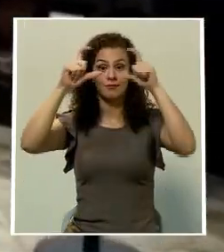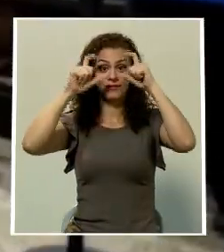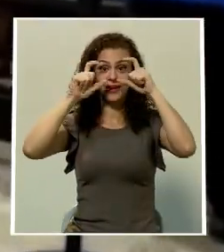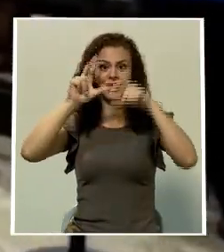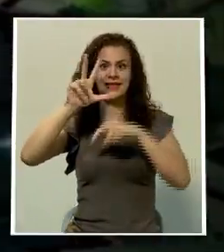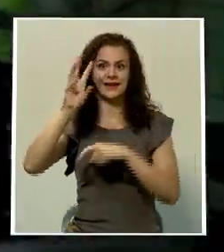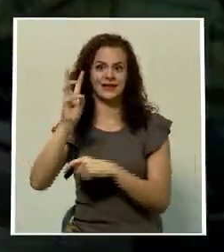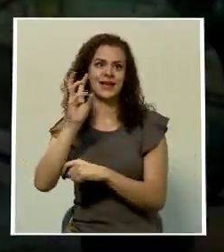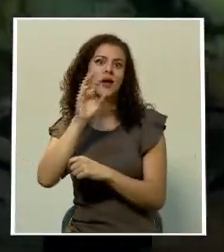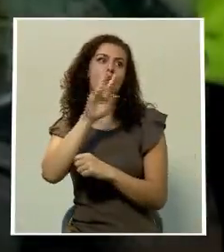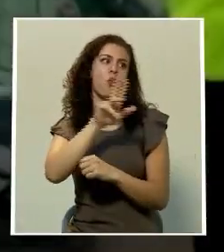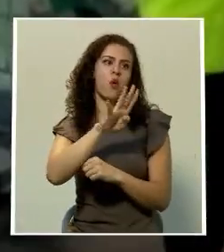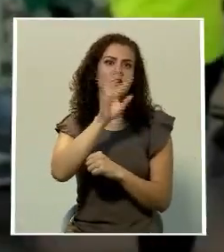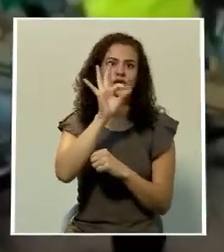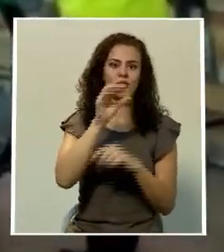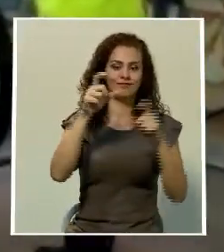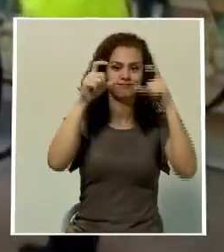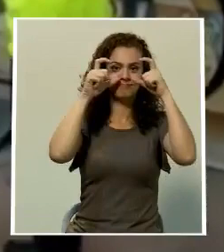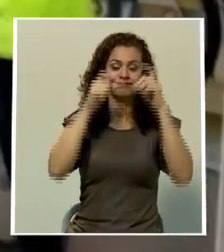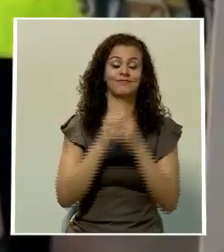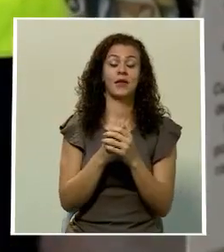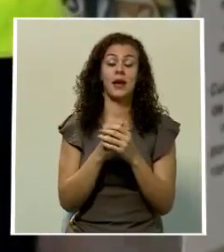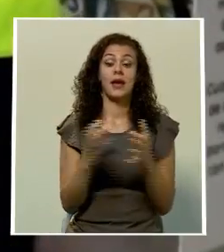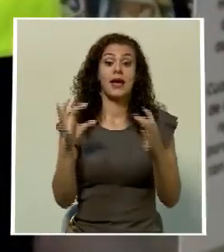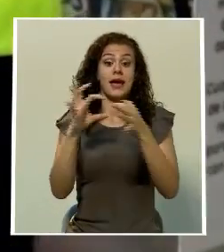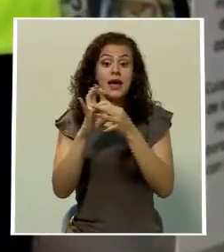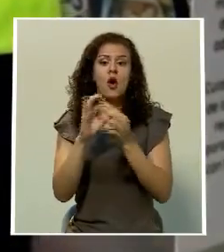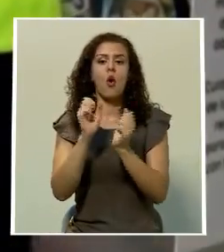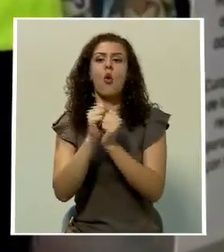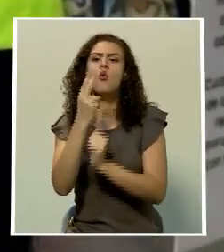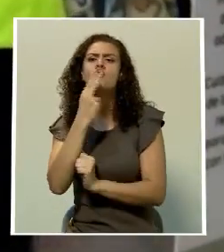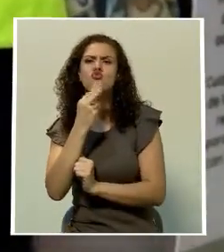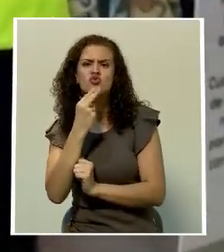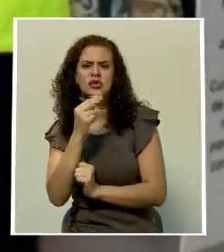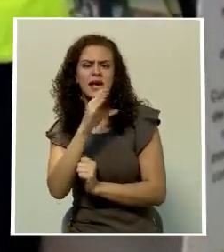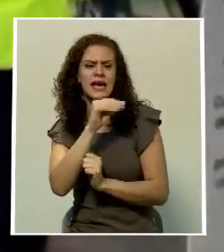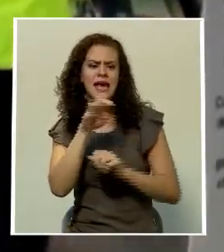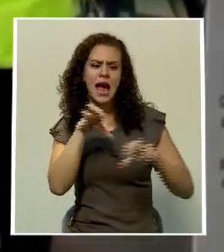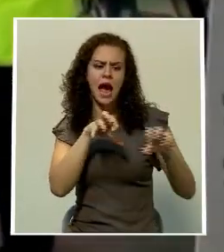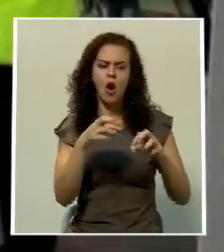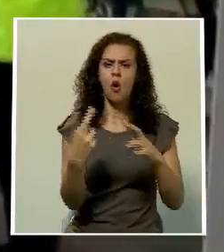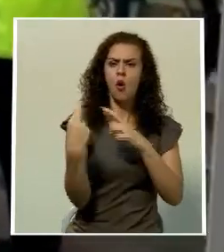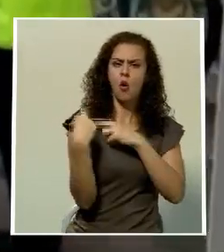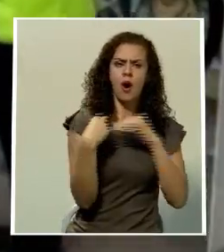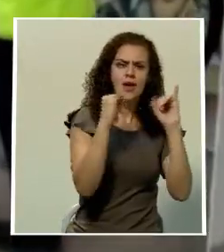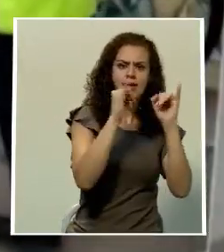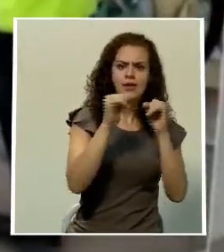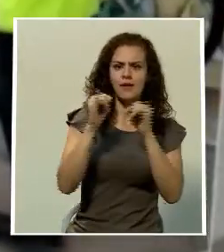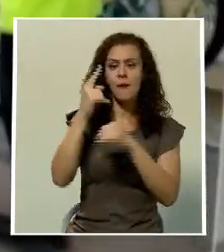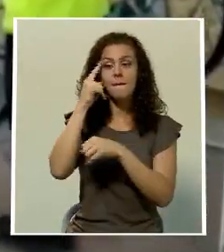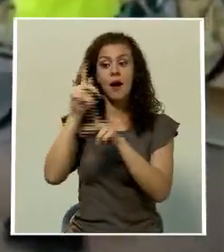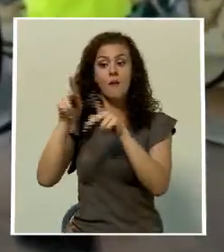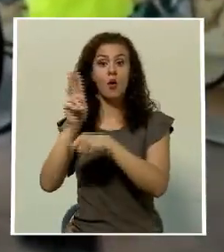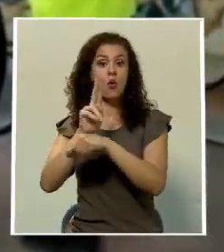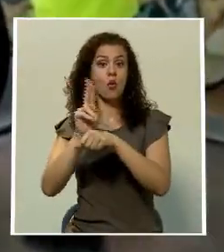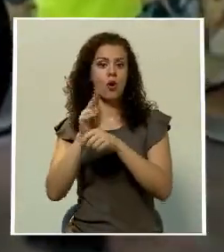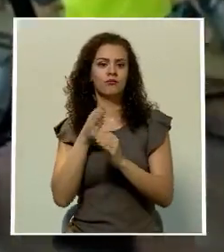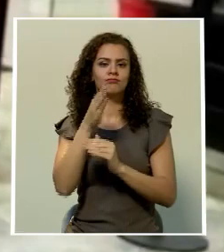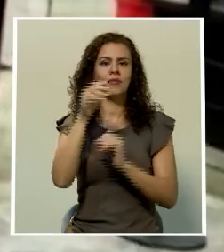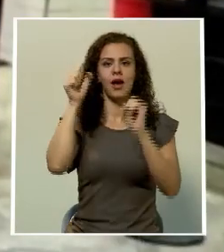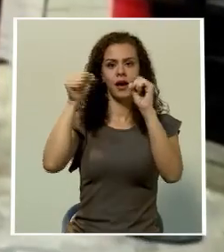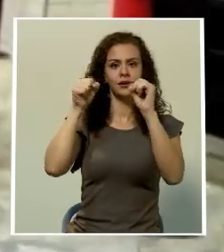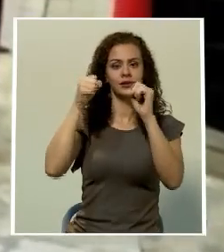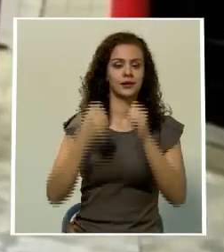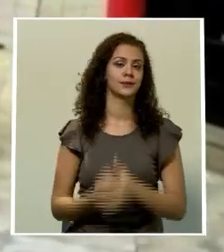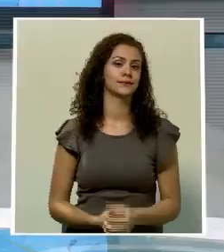3D y 4D, medidas de prevención asociadas con las dulcerías y acciones de responsabilidad individual para los usuarios de las